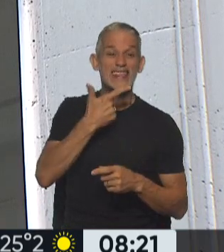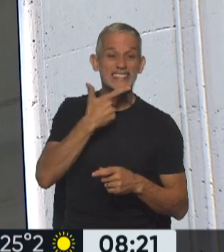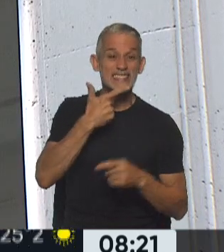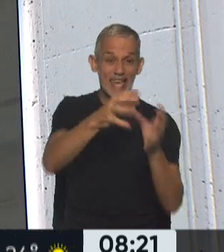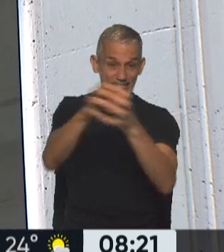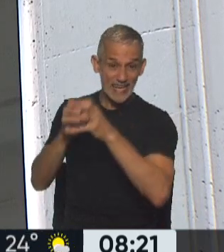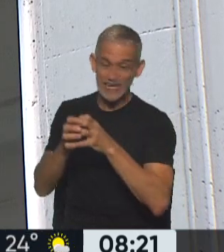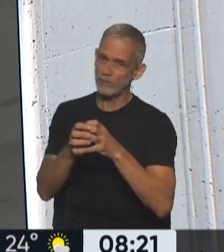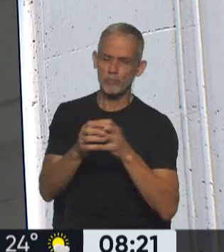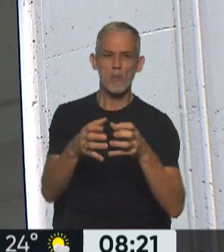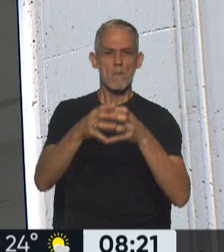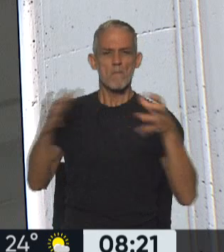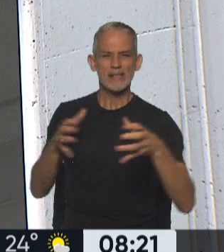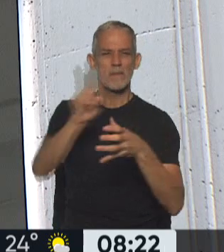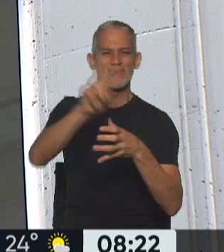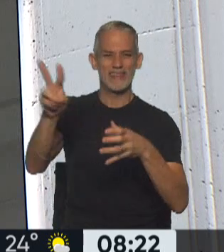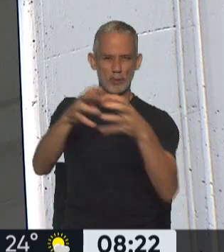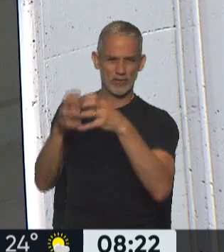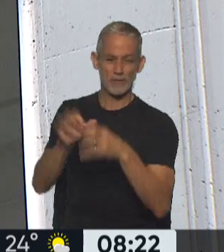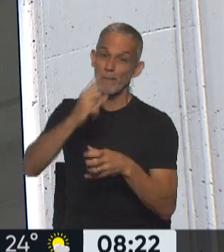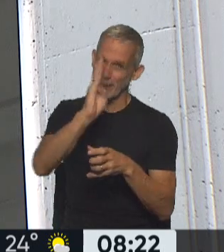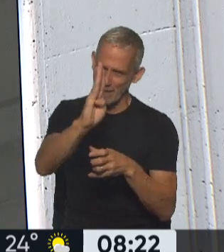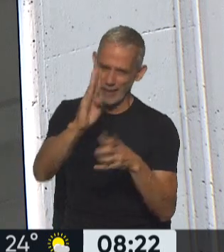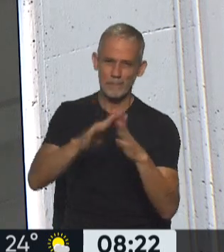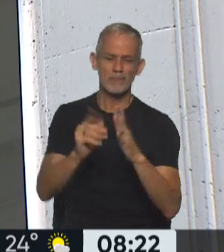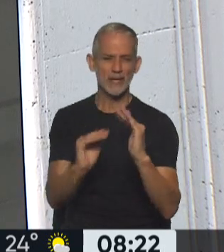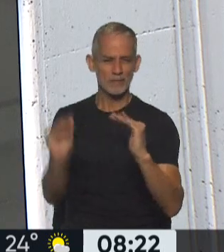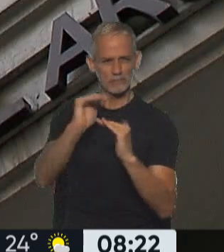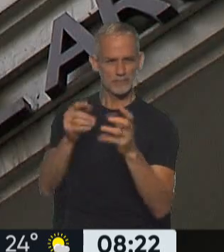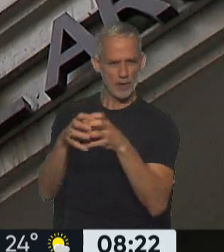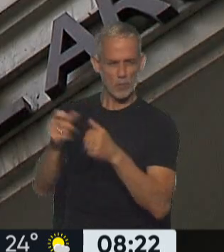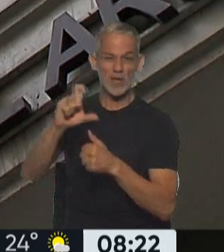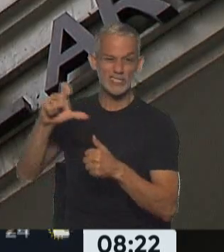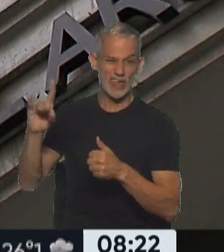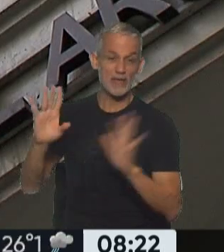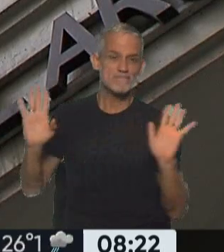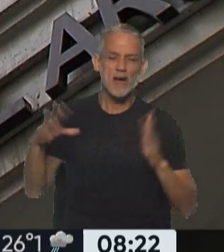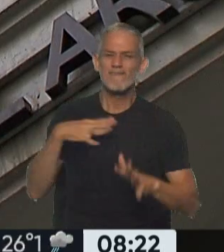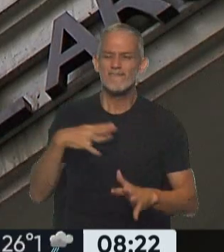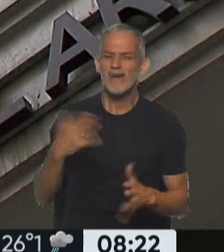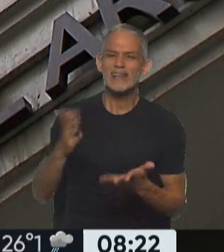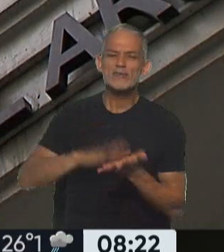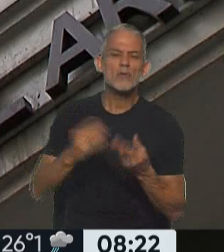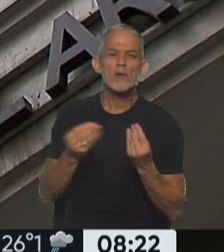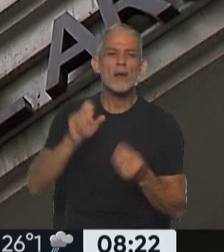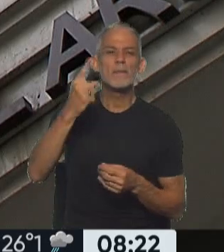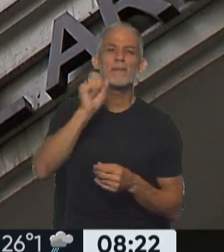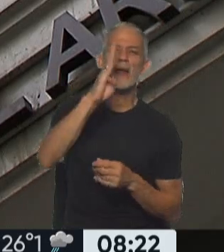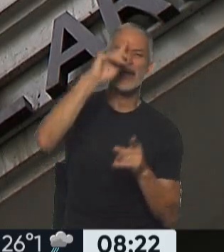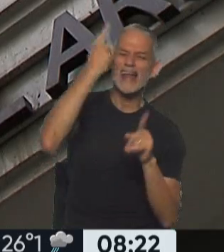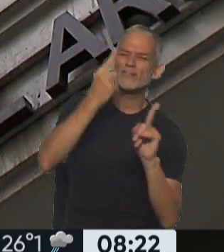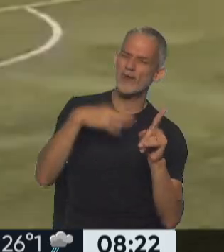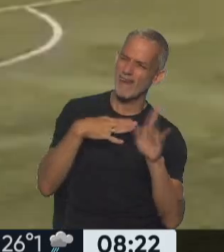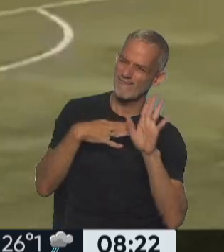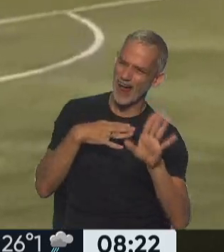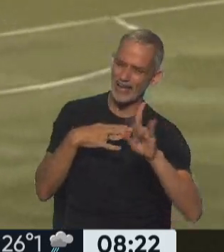equipos a 22. Esto en cuanto al ascenso. Todavía no han metido mano profundamente respecto de la primera B nacional, pero